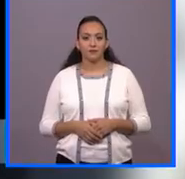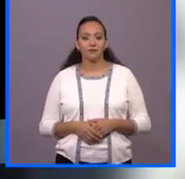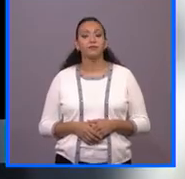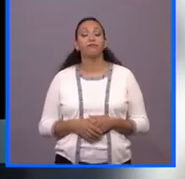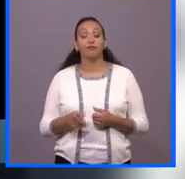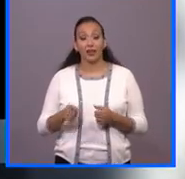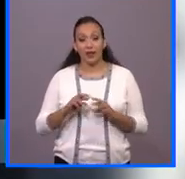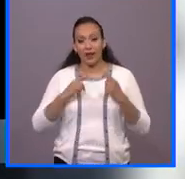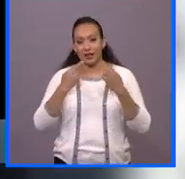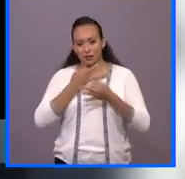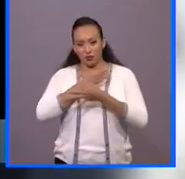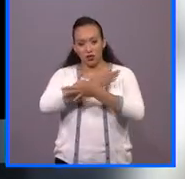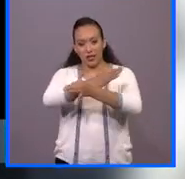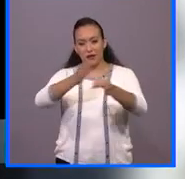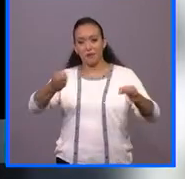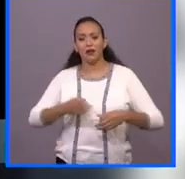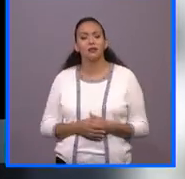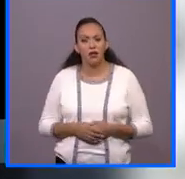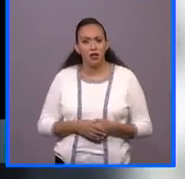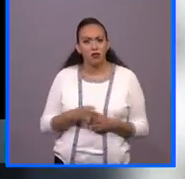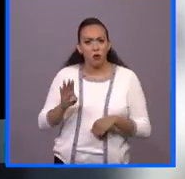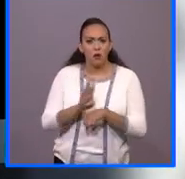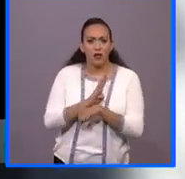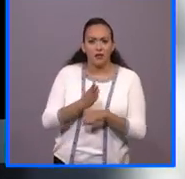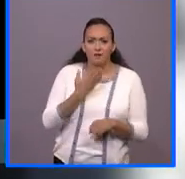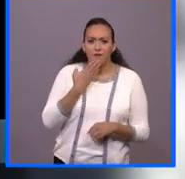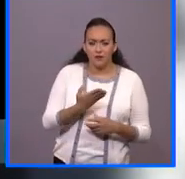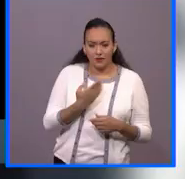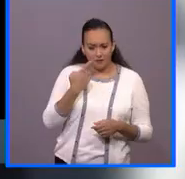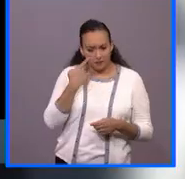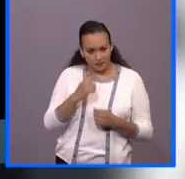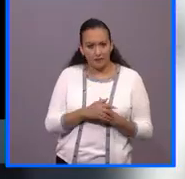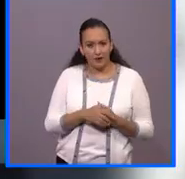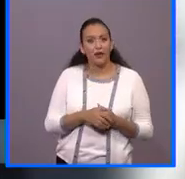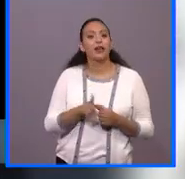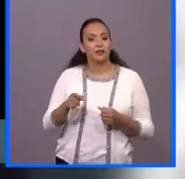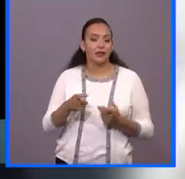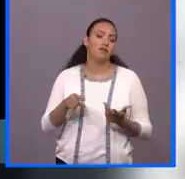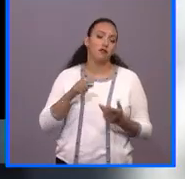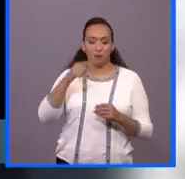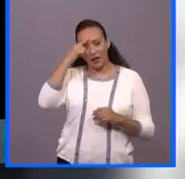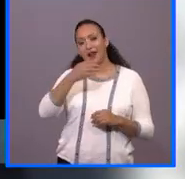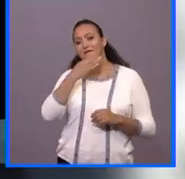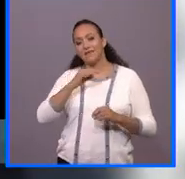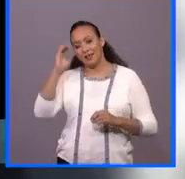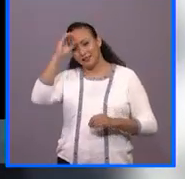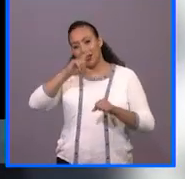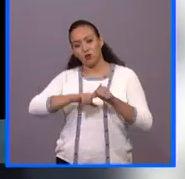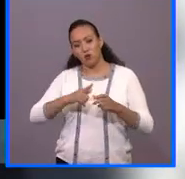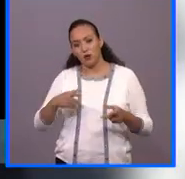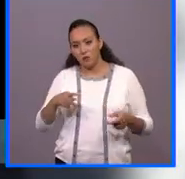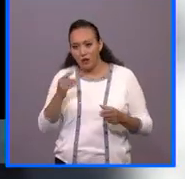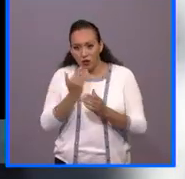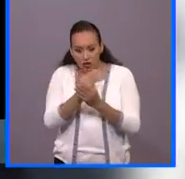Porque en el evento de campaña no constituyó un beneficio en especie, pues aun y cuando se trató de una festividad cultural, en el expediente